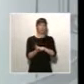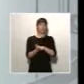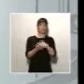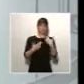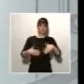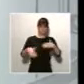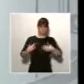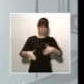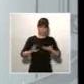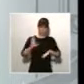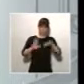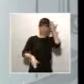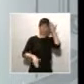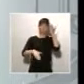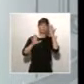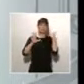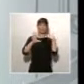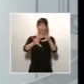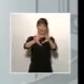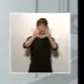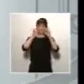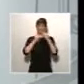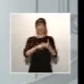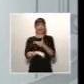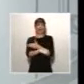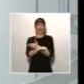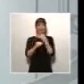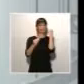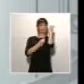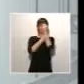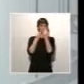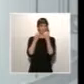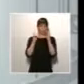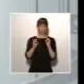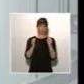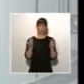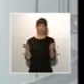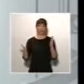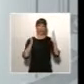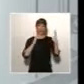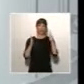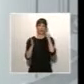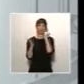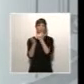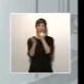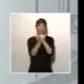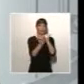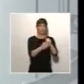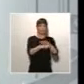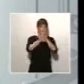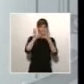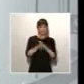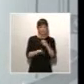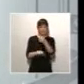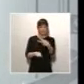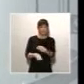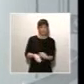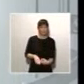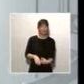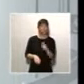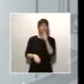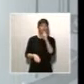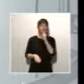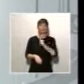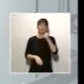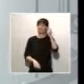para entenderla hay que tener en cuenta que en estos momentos las pruebas diagnósticas se están realizando fundamentalmente